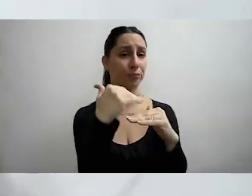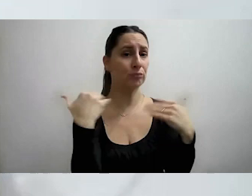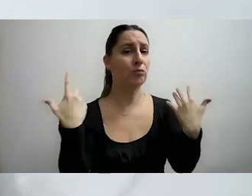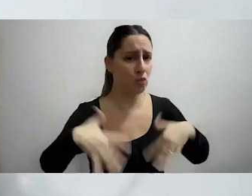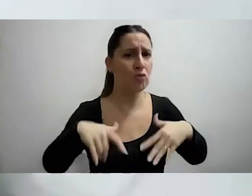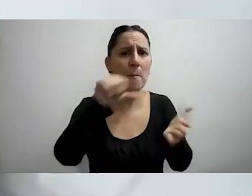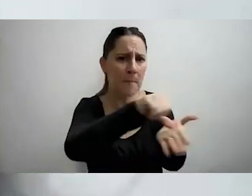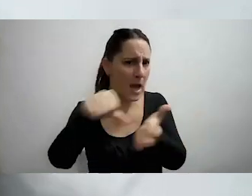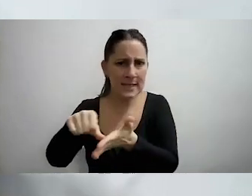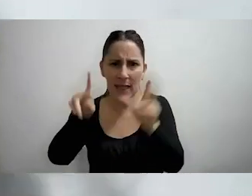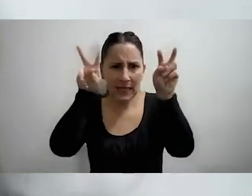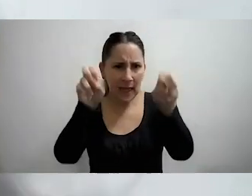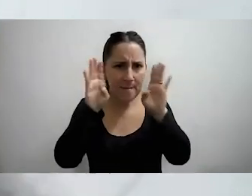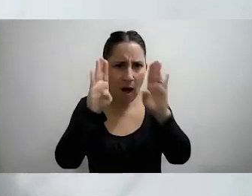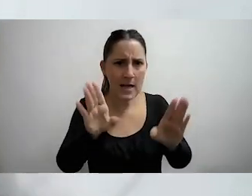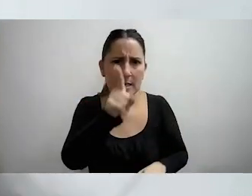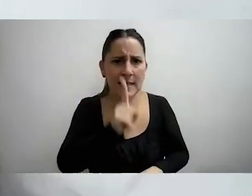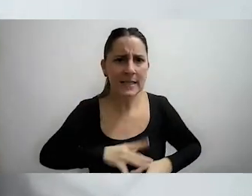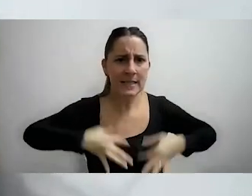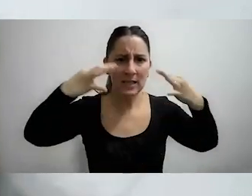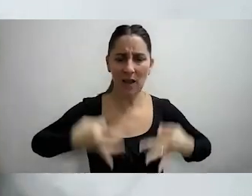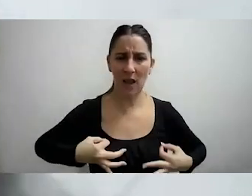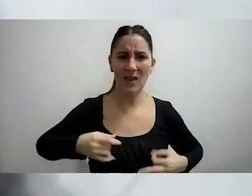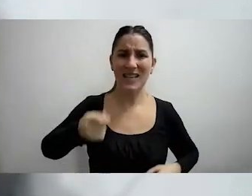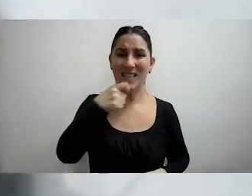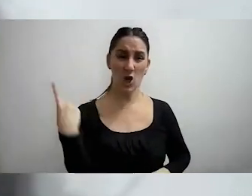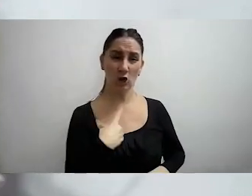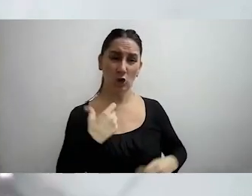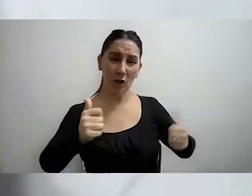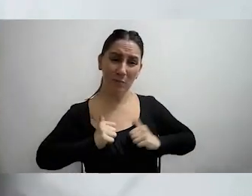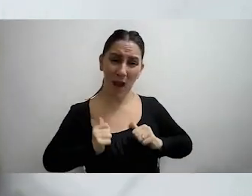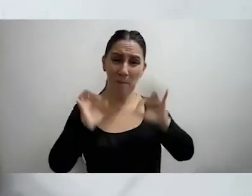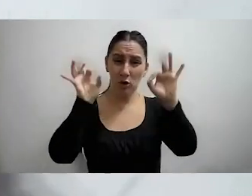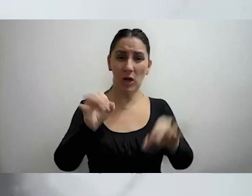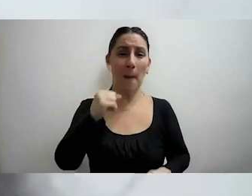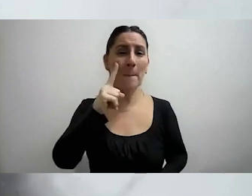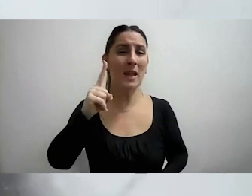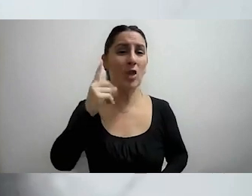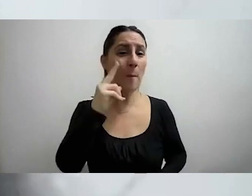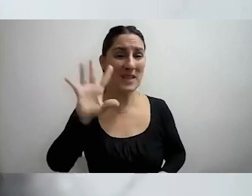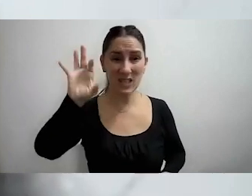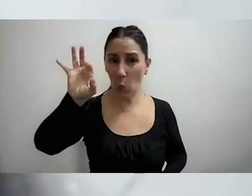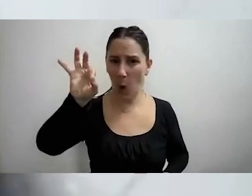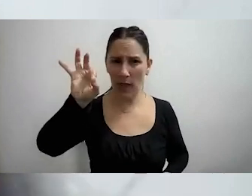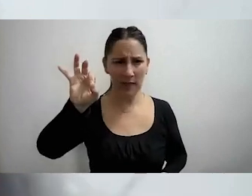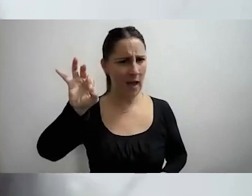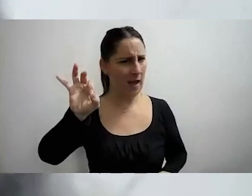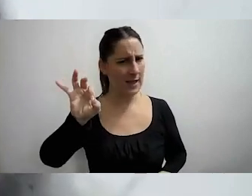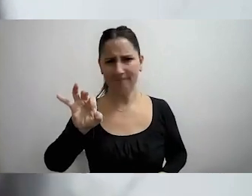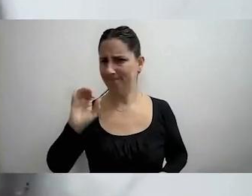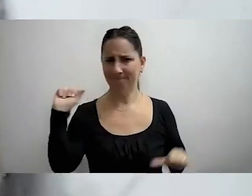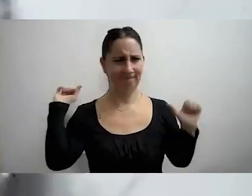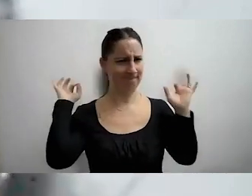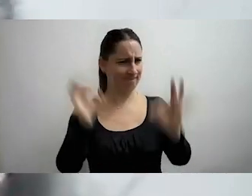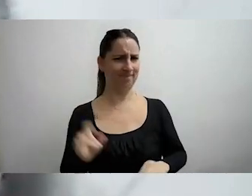serio, y la verdad que si esperamos al 2050 no vamos a resistir, no vamos a llegar, si no hacemos un cambio de producción